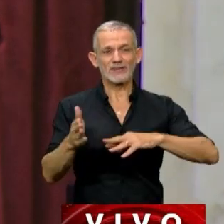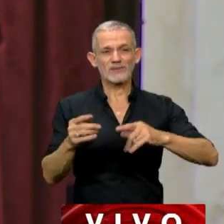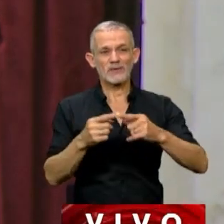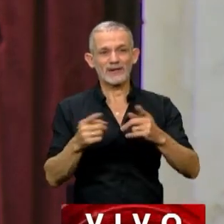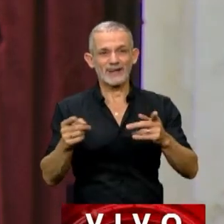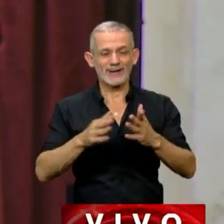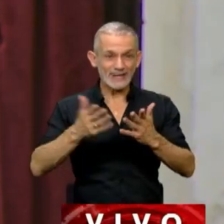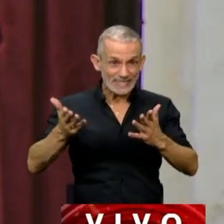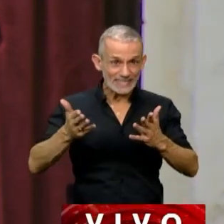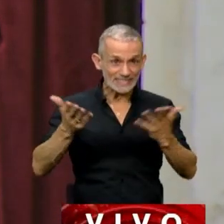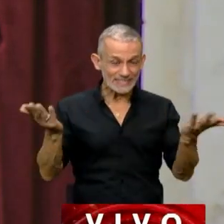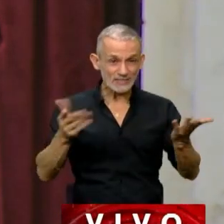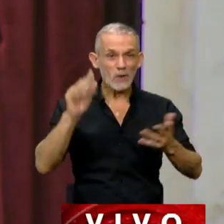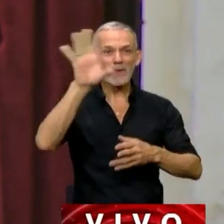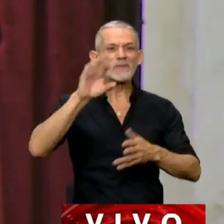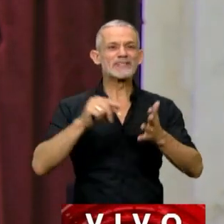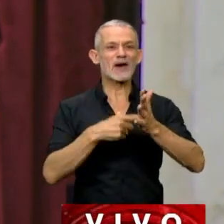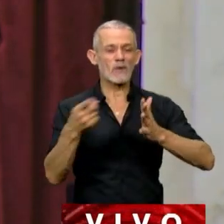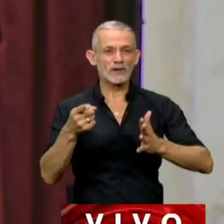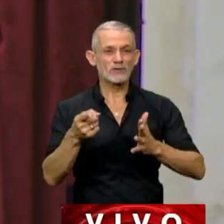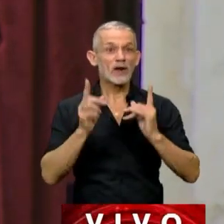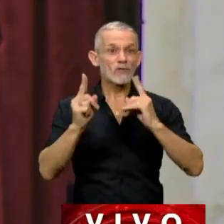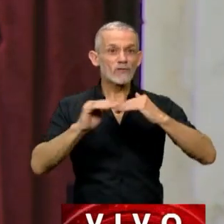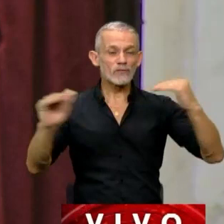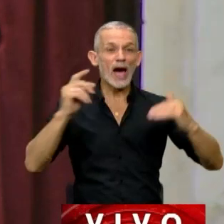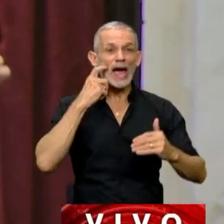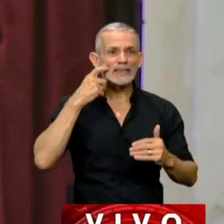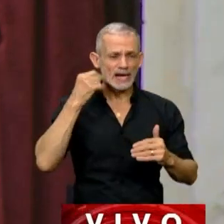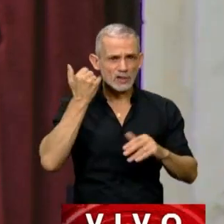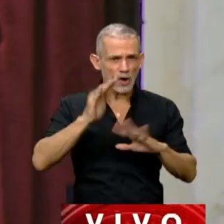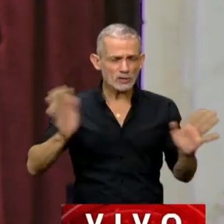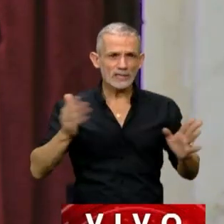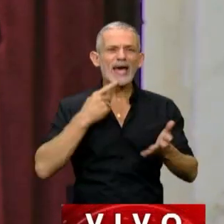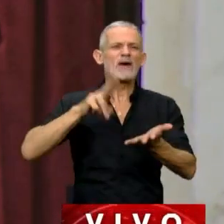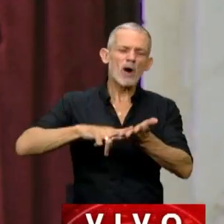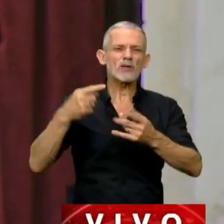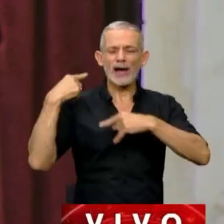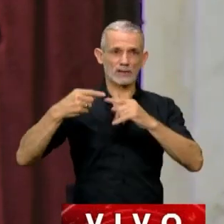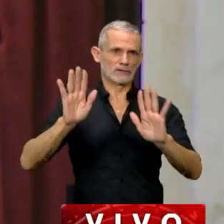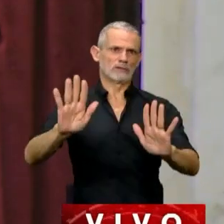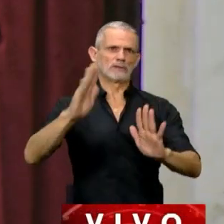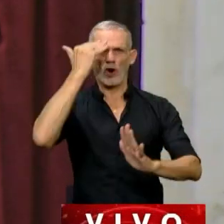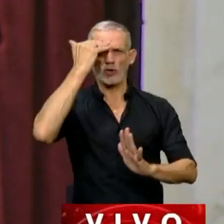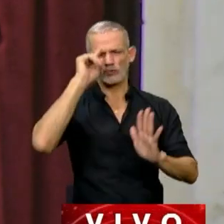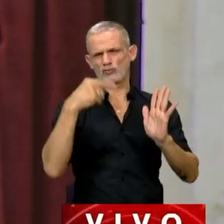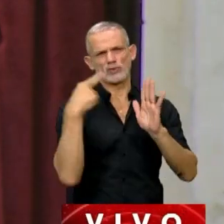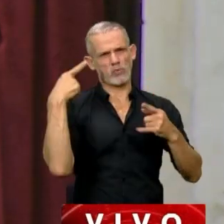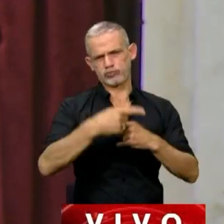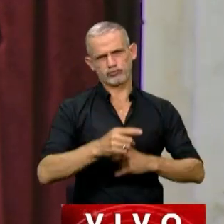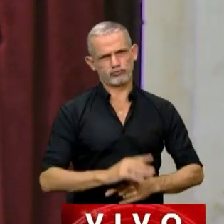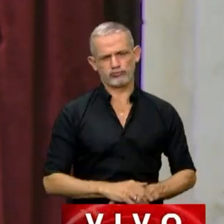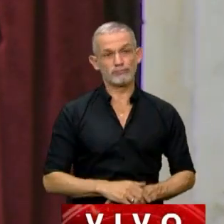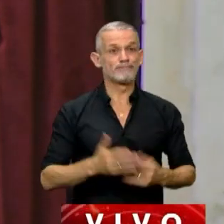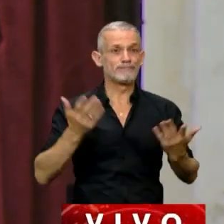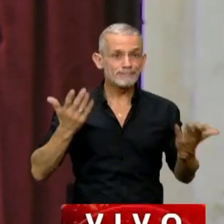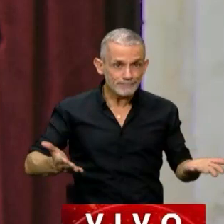derogó, luego se aplicó en provincia de Buenos Aires, donde aún está vigente, Entre Ríos lo aplicó y tuvo que retroceder porque fue declarado inconstitucional. O